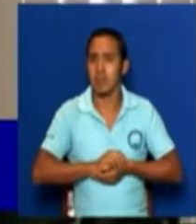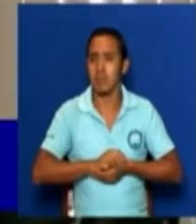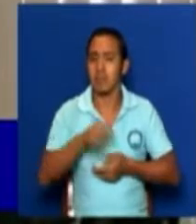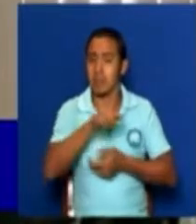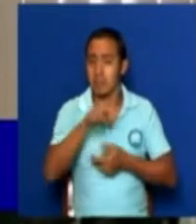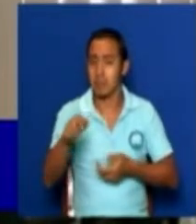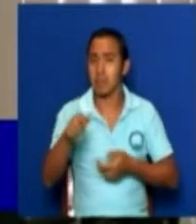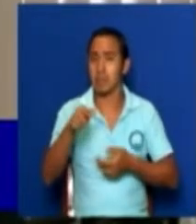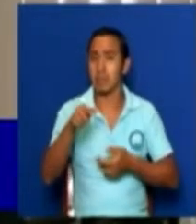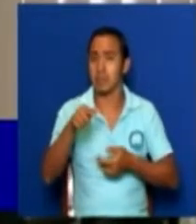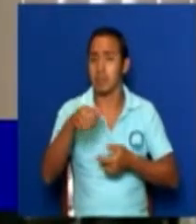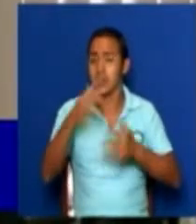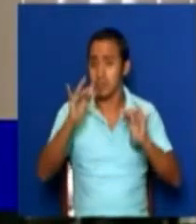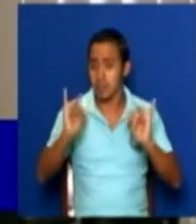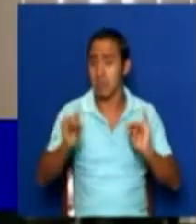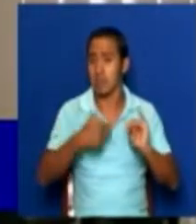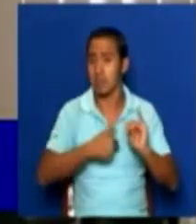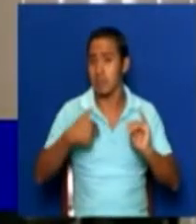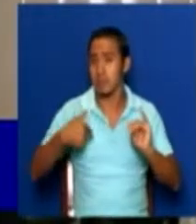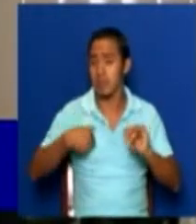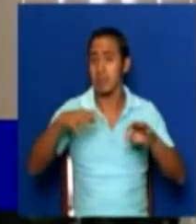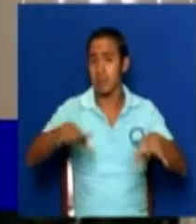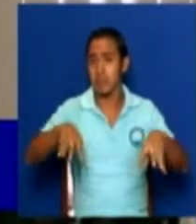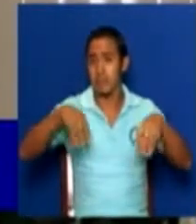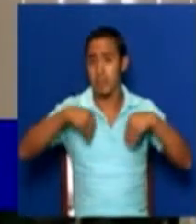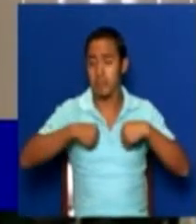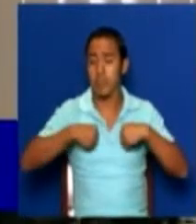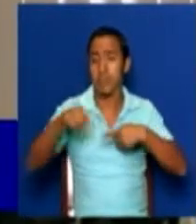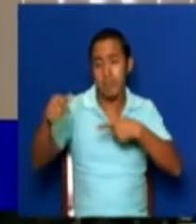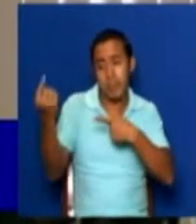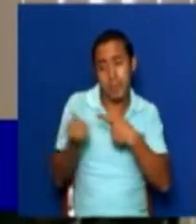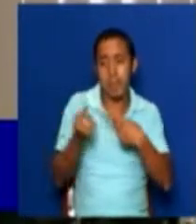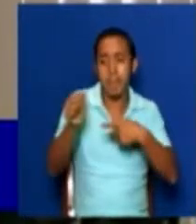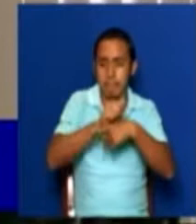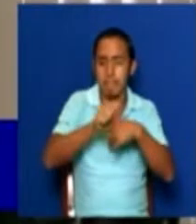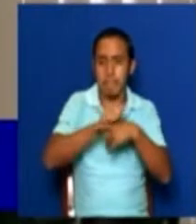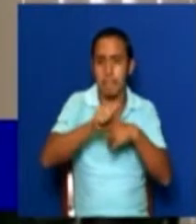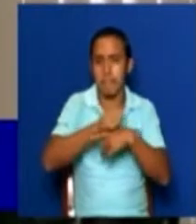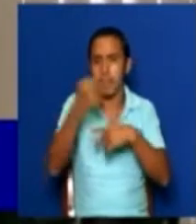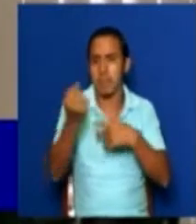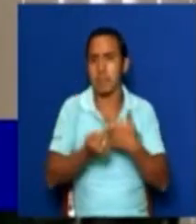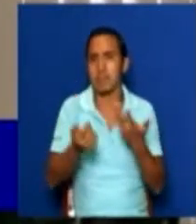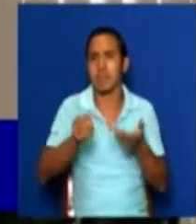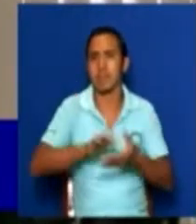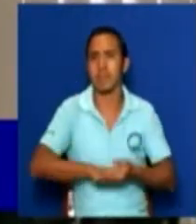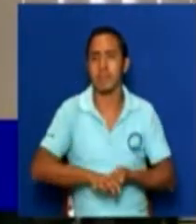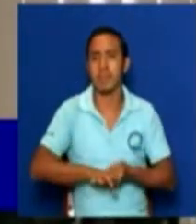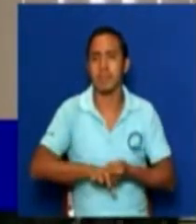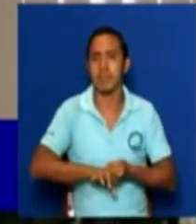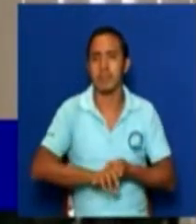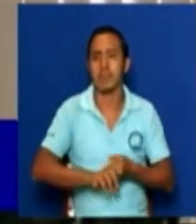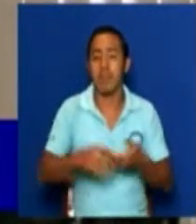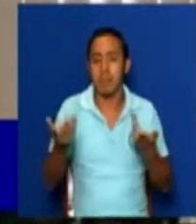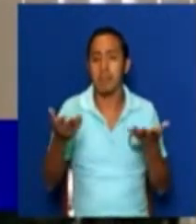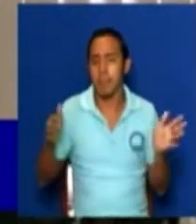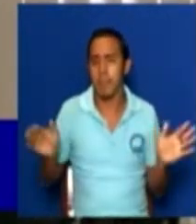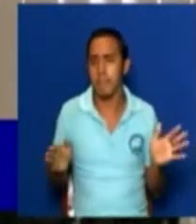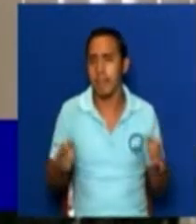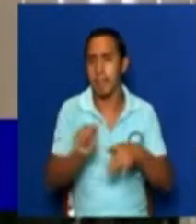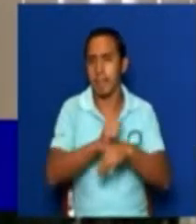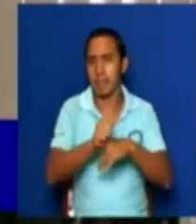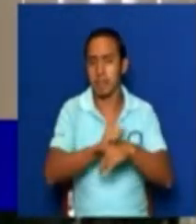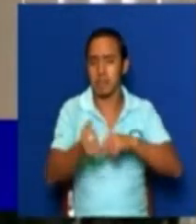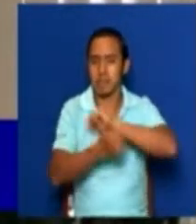están realizando, pues aceptando pasantes en las distintas empresas. Promover prácticas de estudiantes en